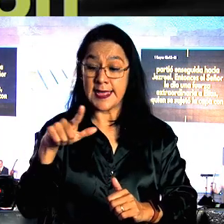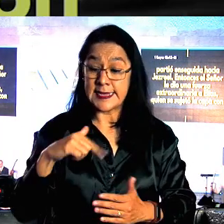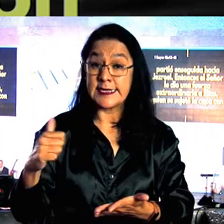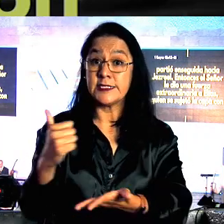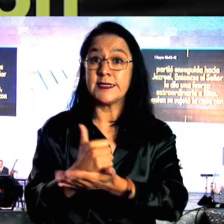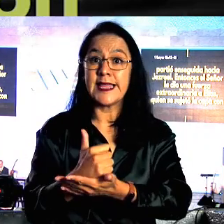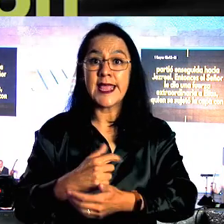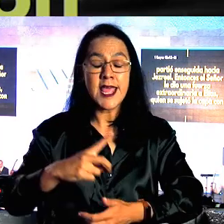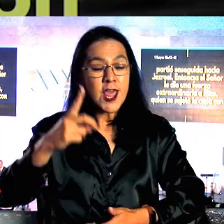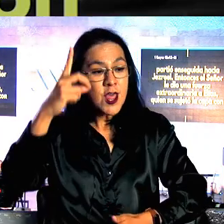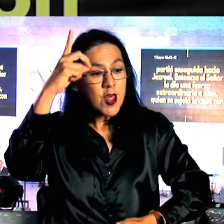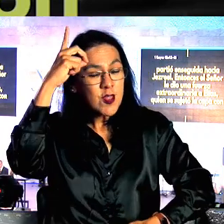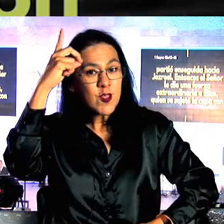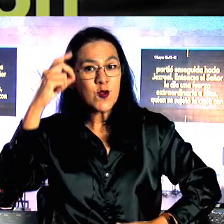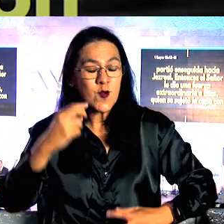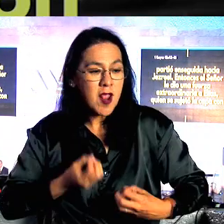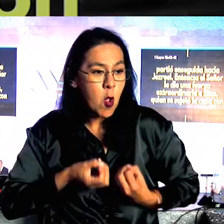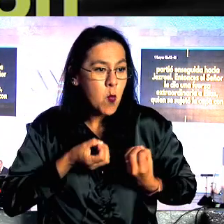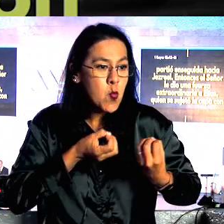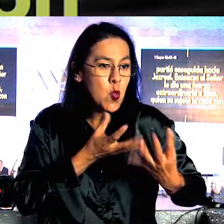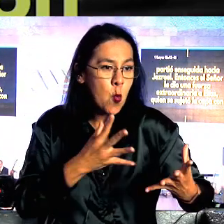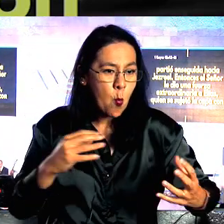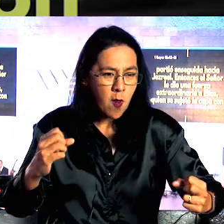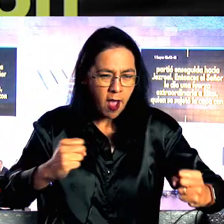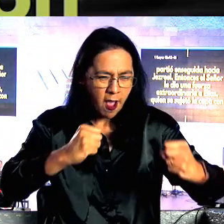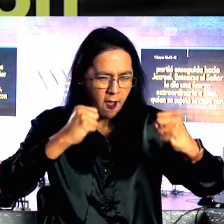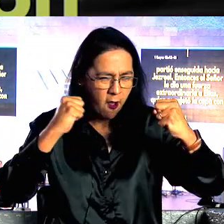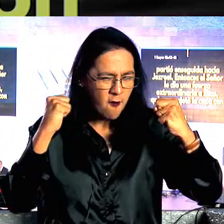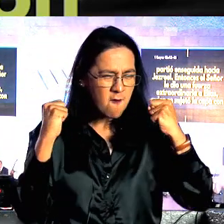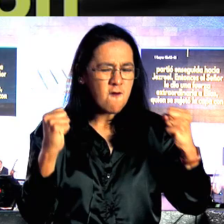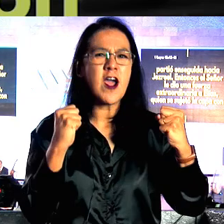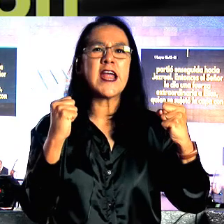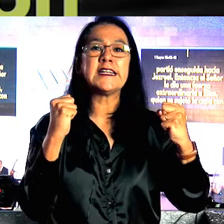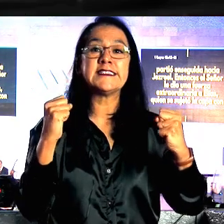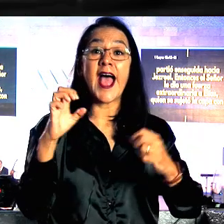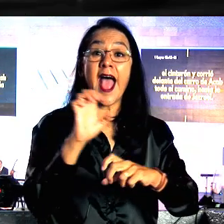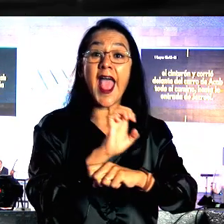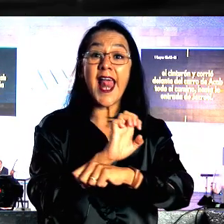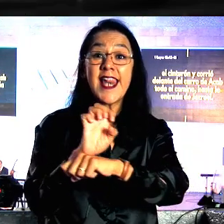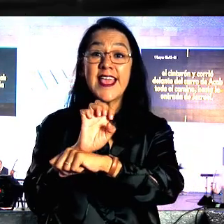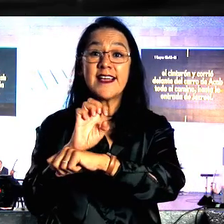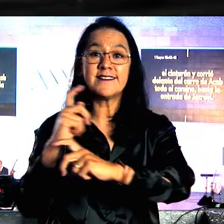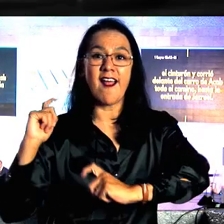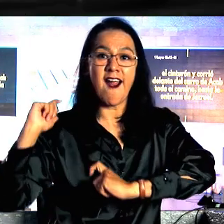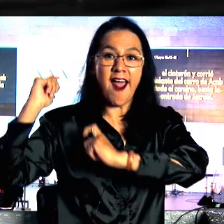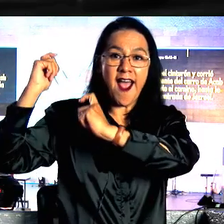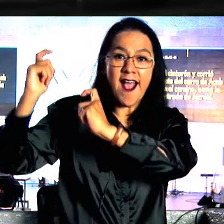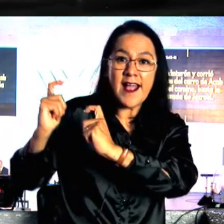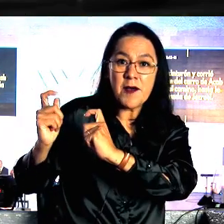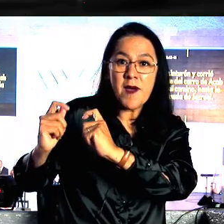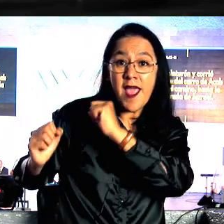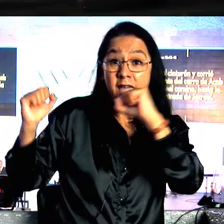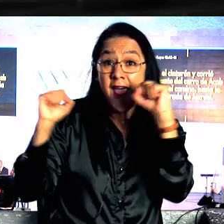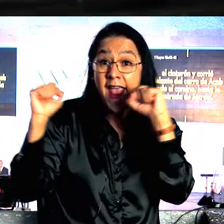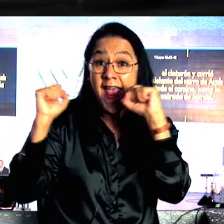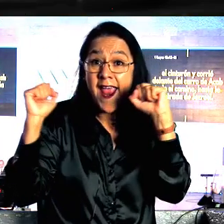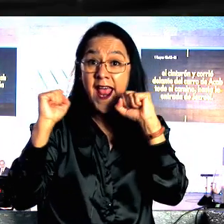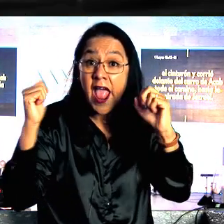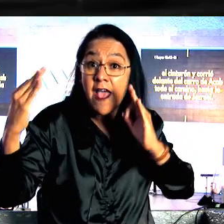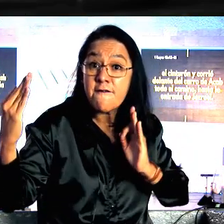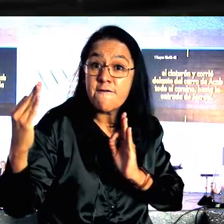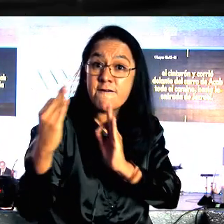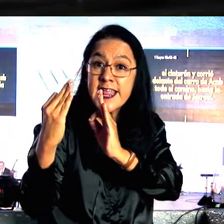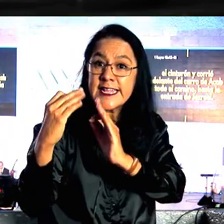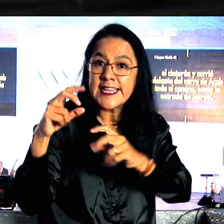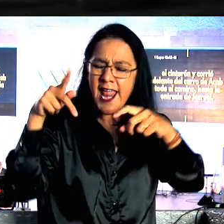fuerza extraordinaria a Elías quien se sujetó la capa con el cinturón y corrió delante del carro a Acab